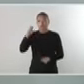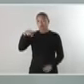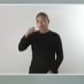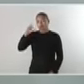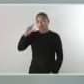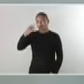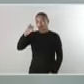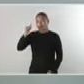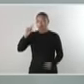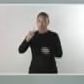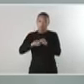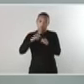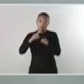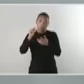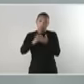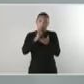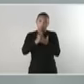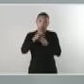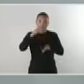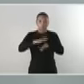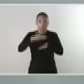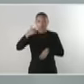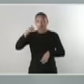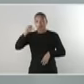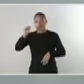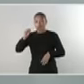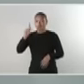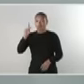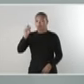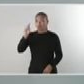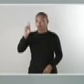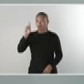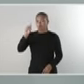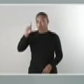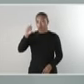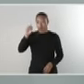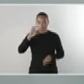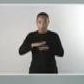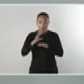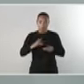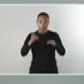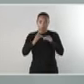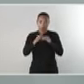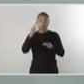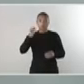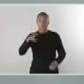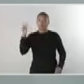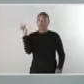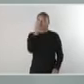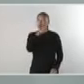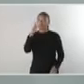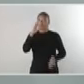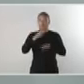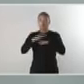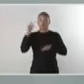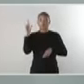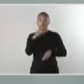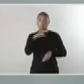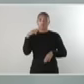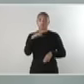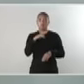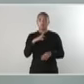yacimientos más grandes de gas y de petróleo también los vientos nos favorecen tenemos los vientos más constantes la energía